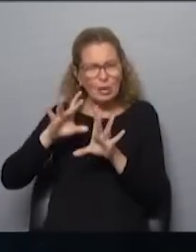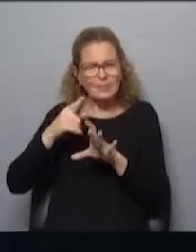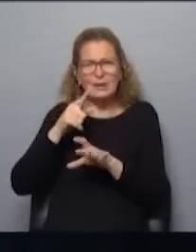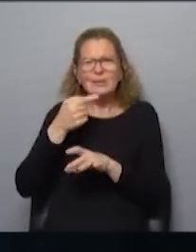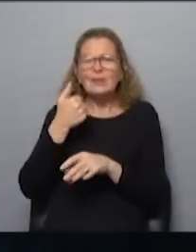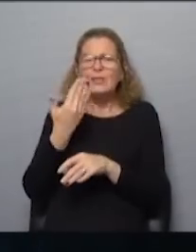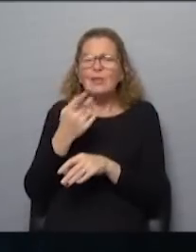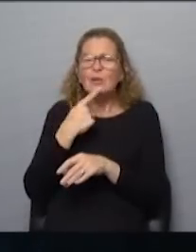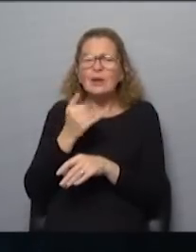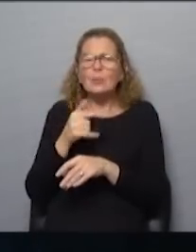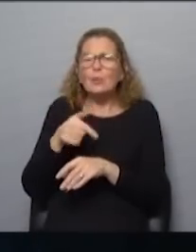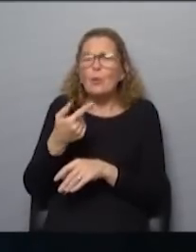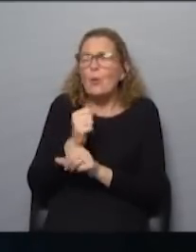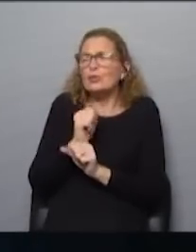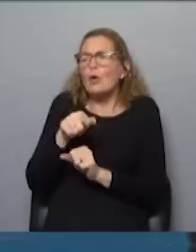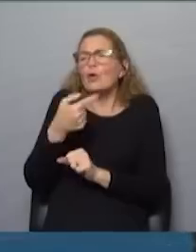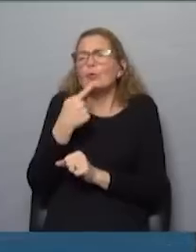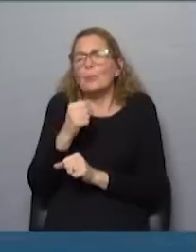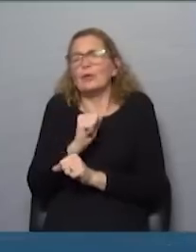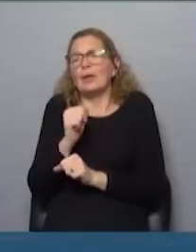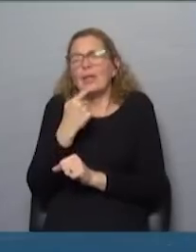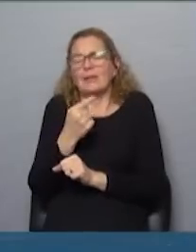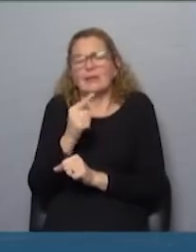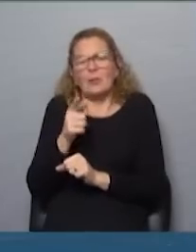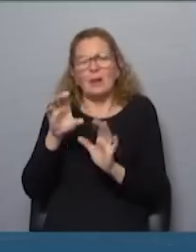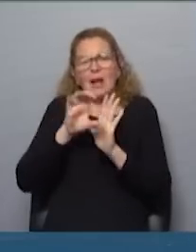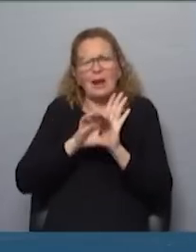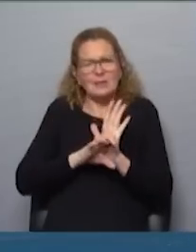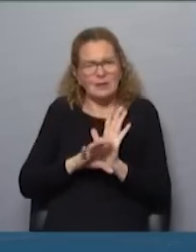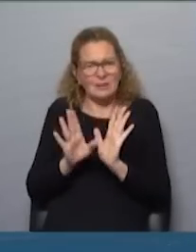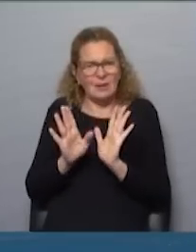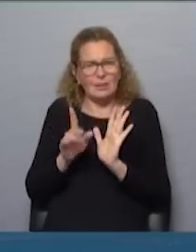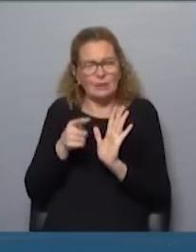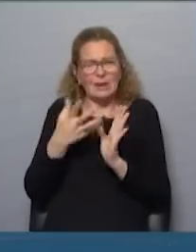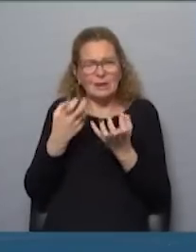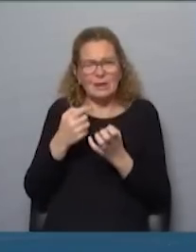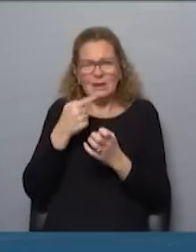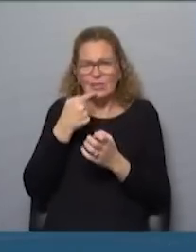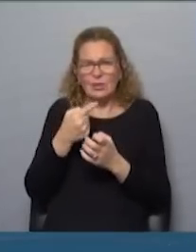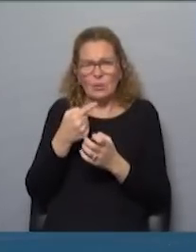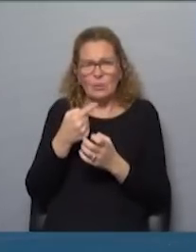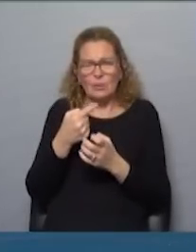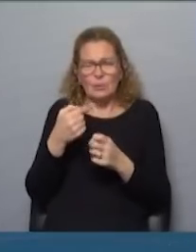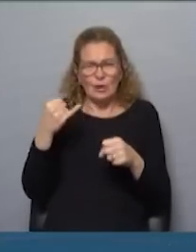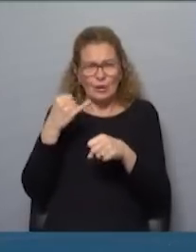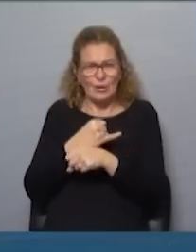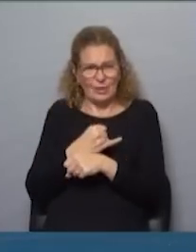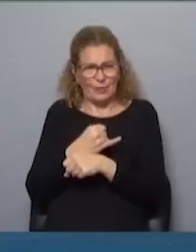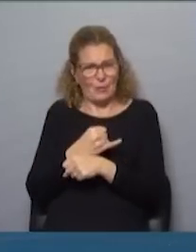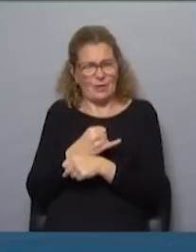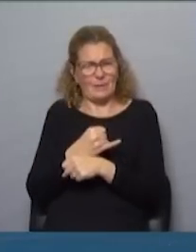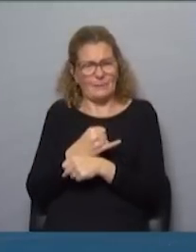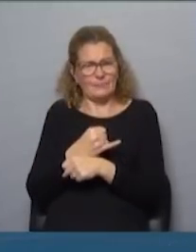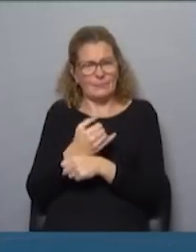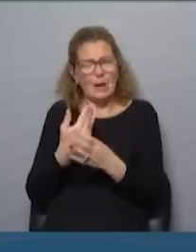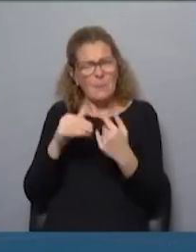ejemplo hay otro que podría mencionar de esas características si usted quiere sirvo abundando sobre los errores operativos cuál